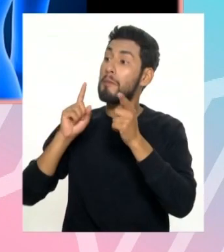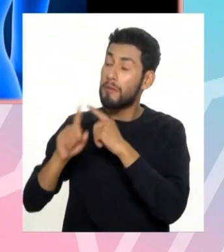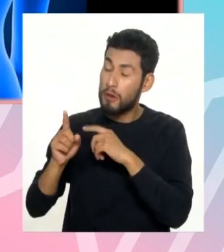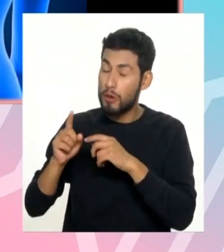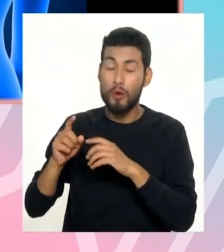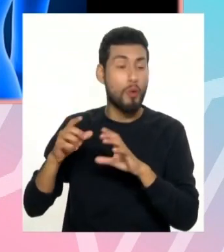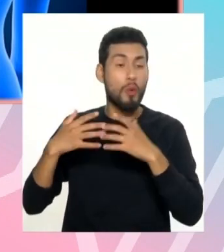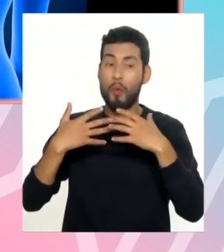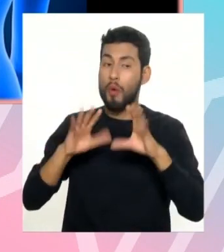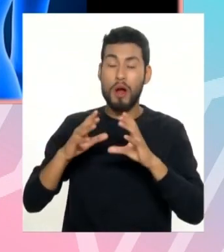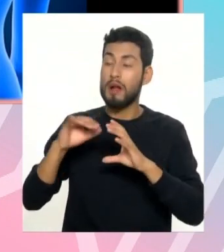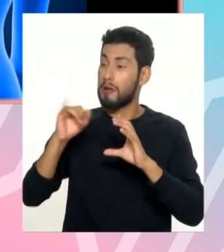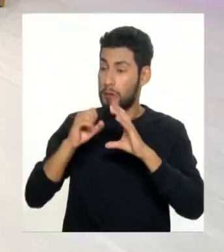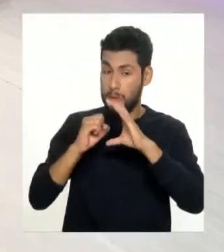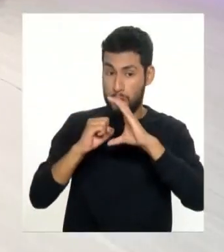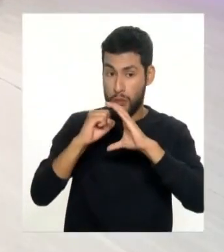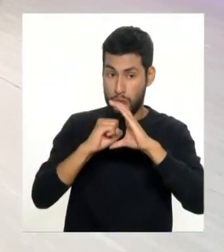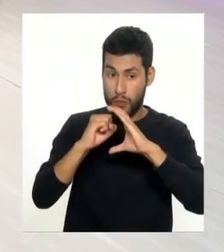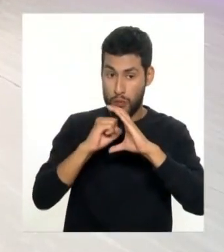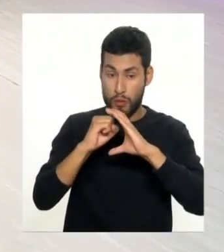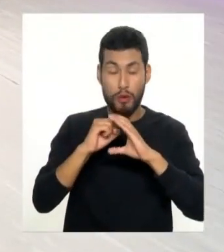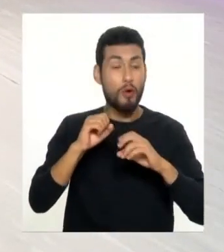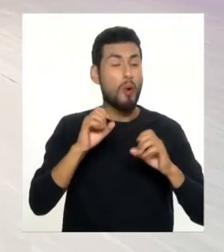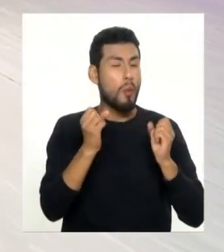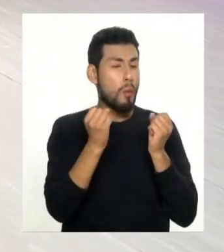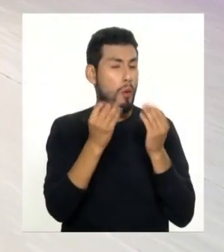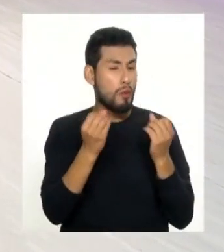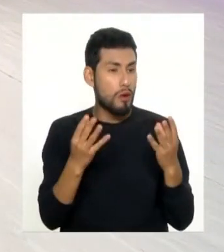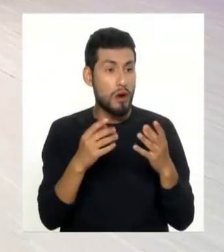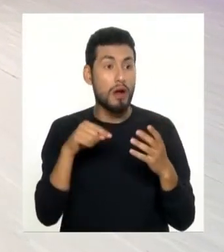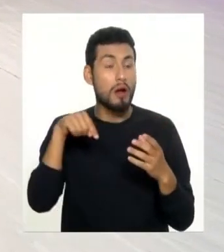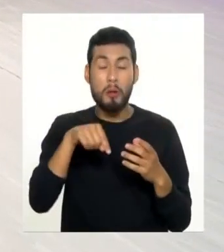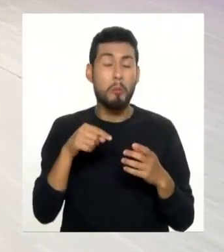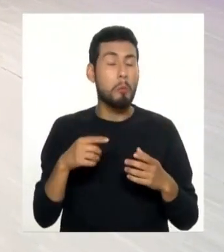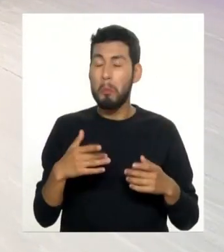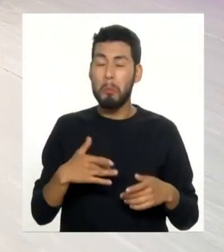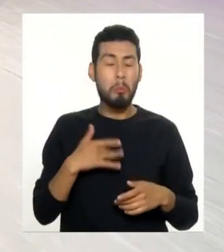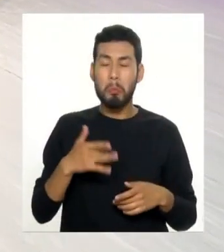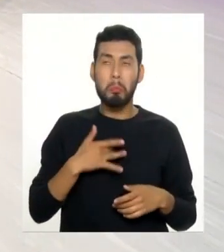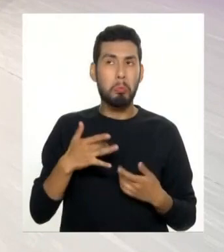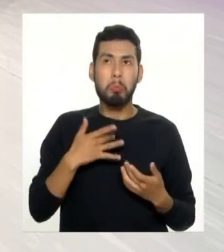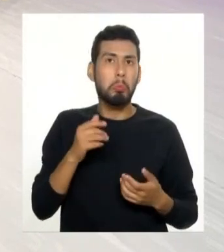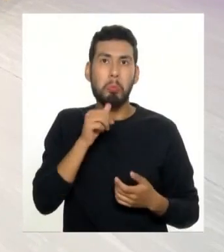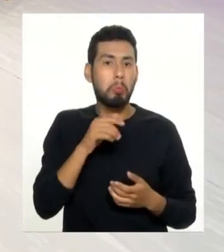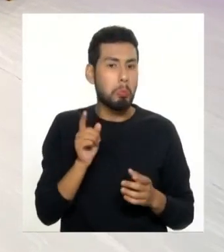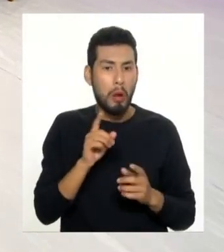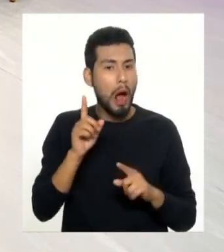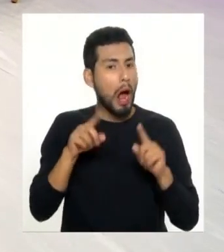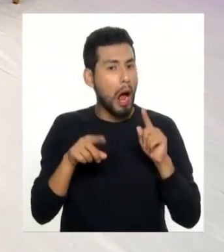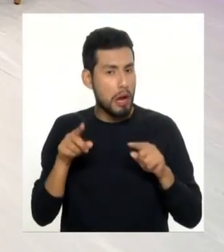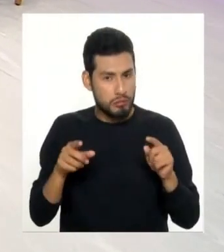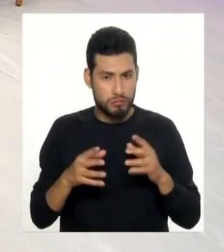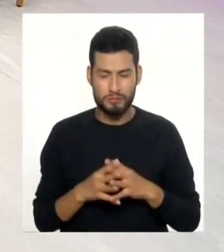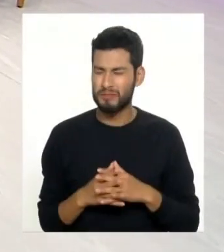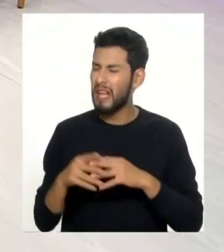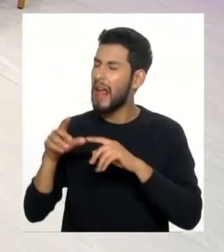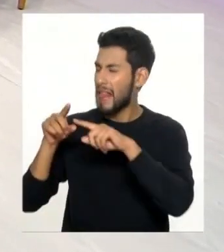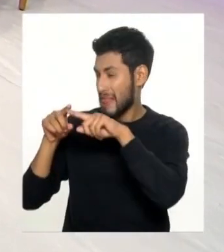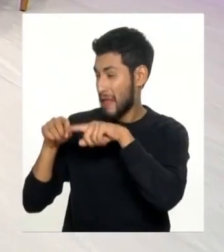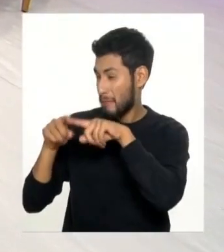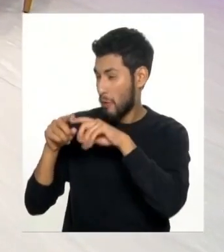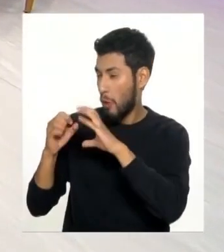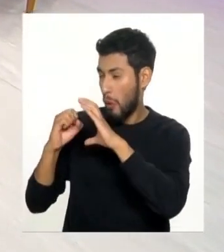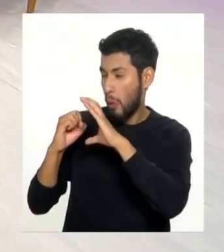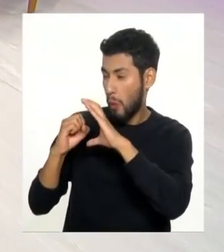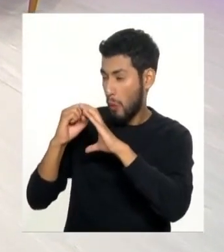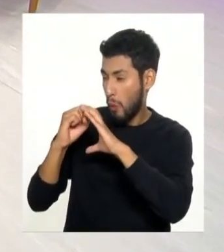cualquier sentido, inclusive muchas veces desplaza y no produce síntomas, como ya lo mencionaste. Dependiendo del lugar va a causar el síntoma, porque como nos